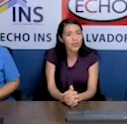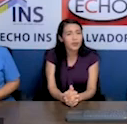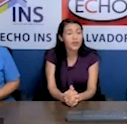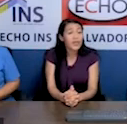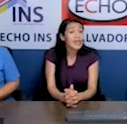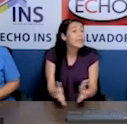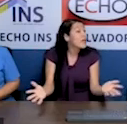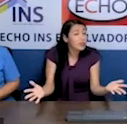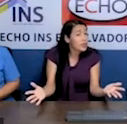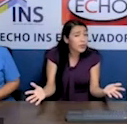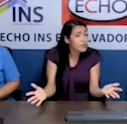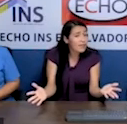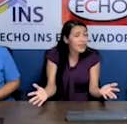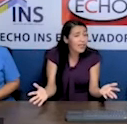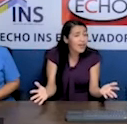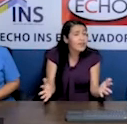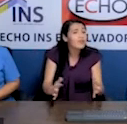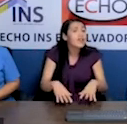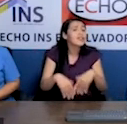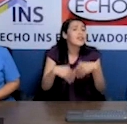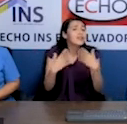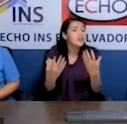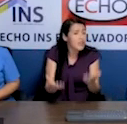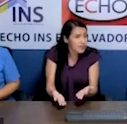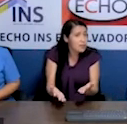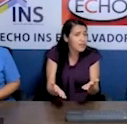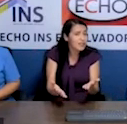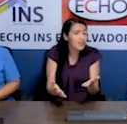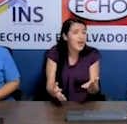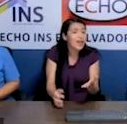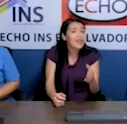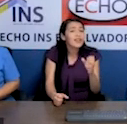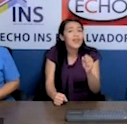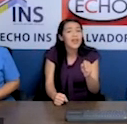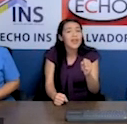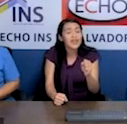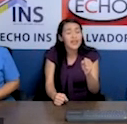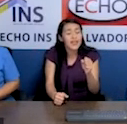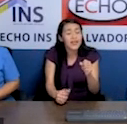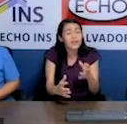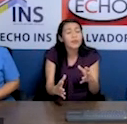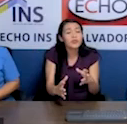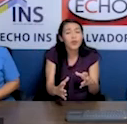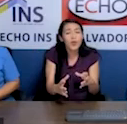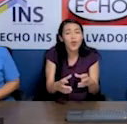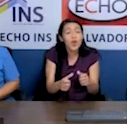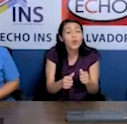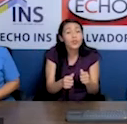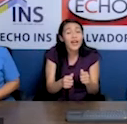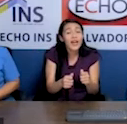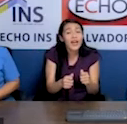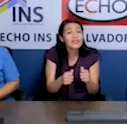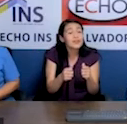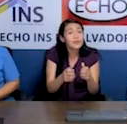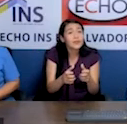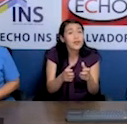de cólico. El TAC no reportaba nada y fue hasta la resonancia magnética que reportó